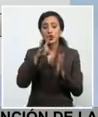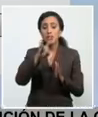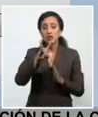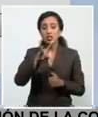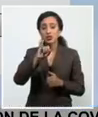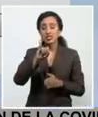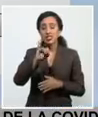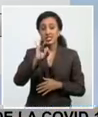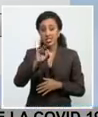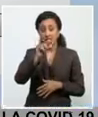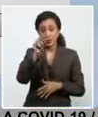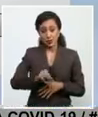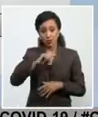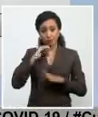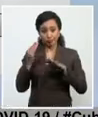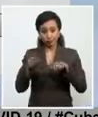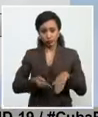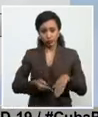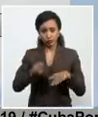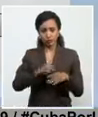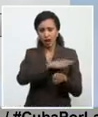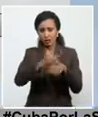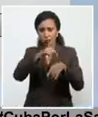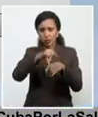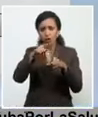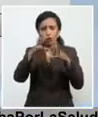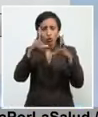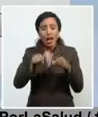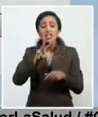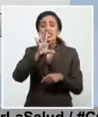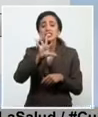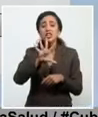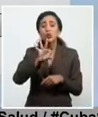3.967 personas, para un acumulado de